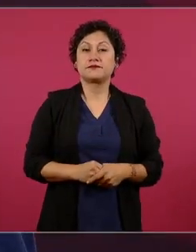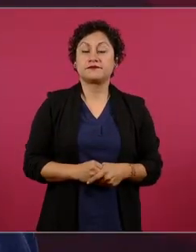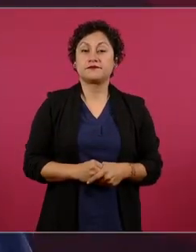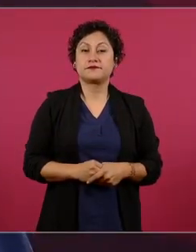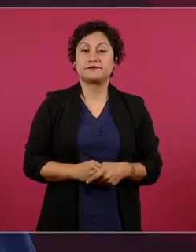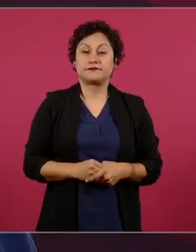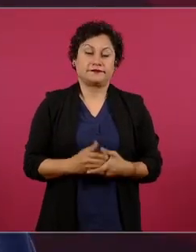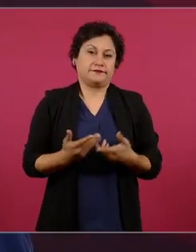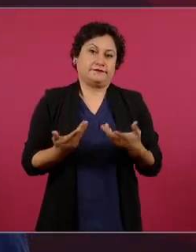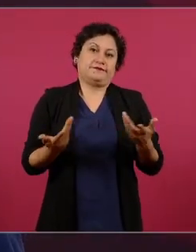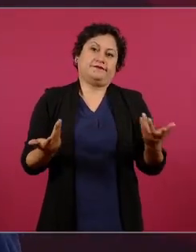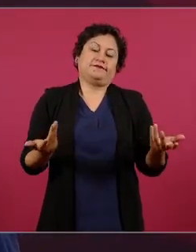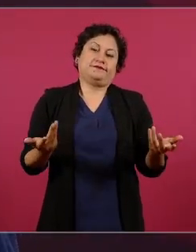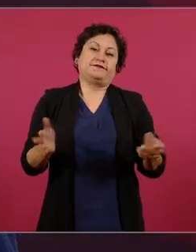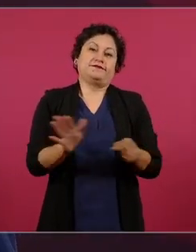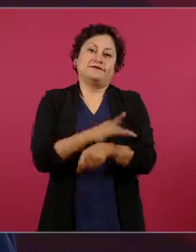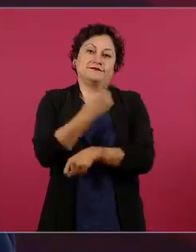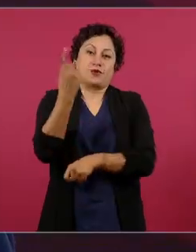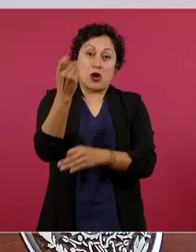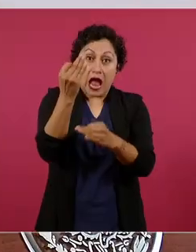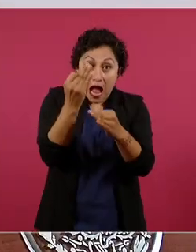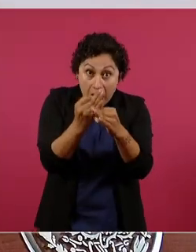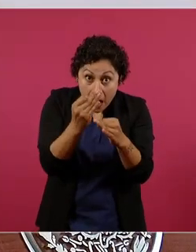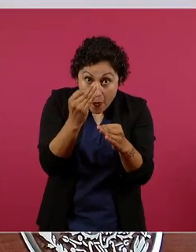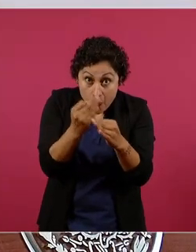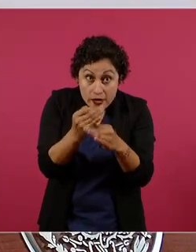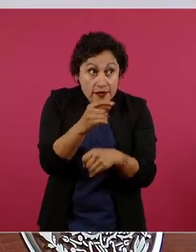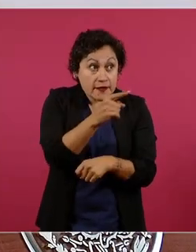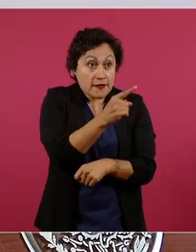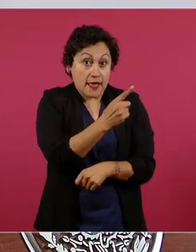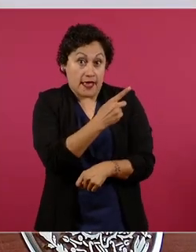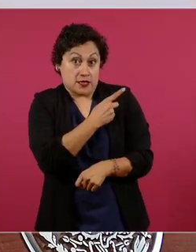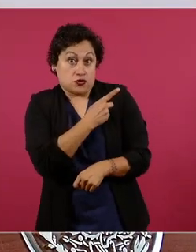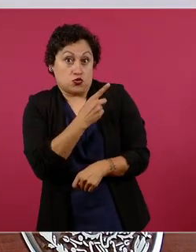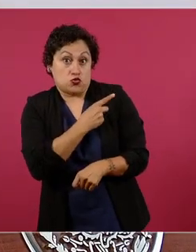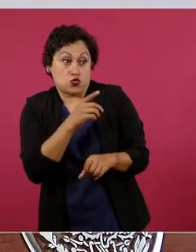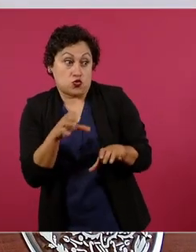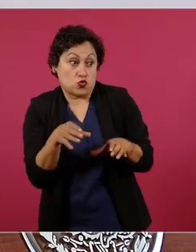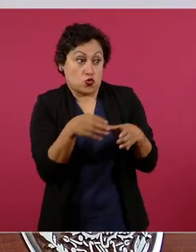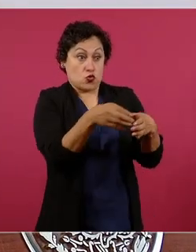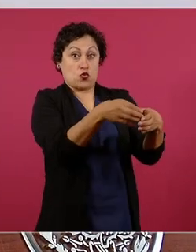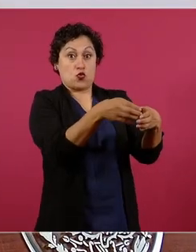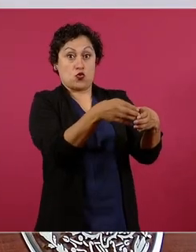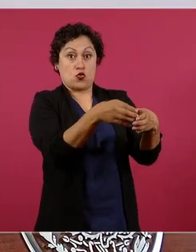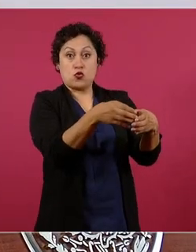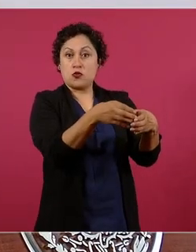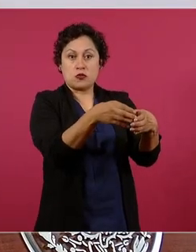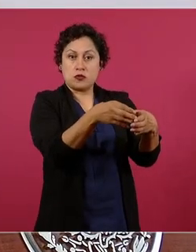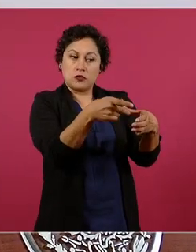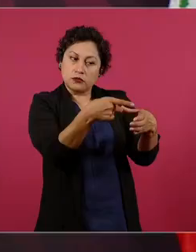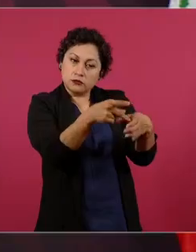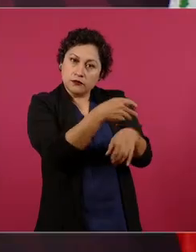Porque pues no nada más es un asunto de ellos y la familia.